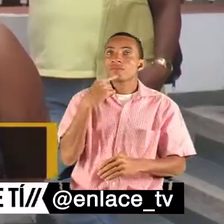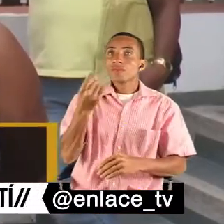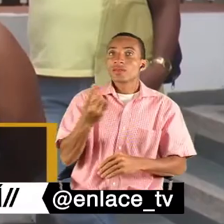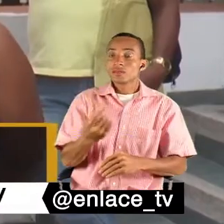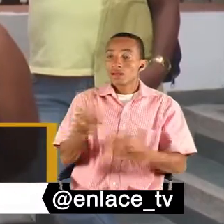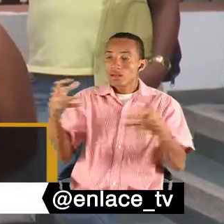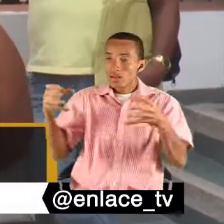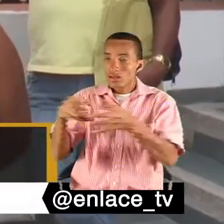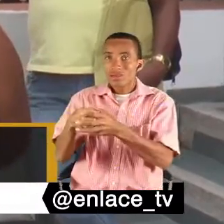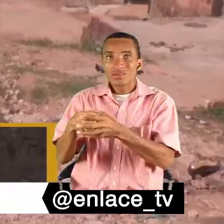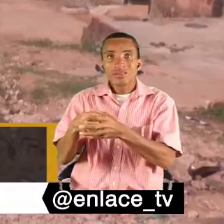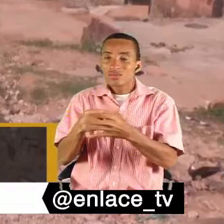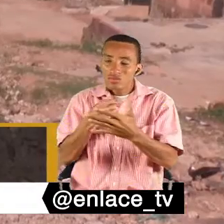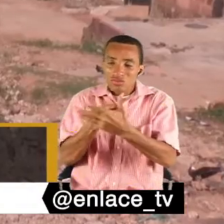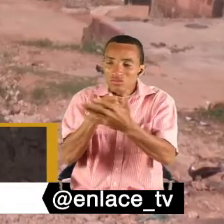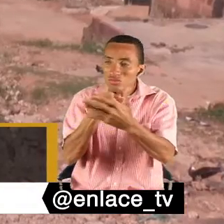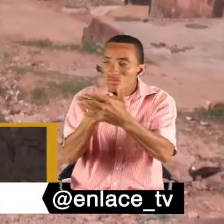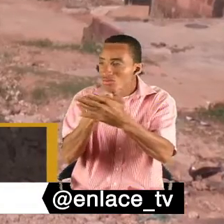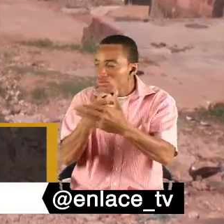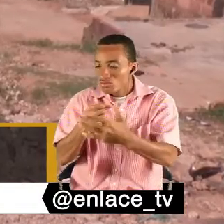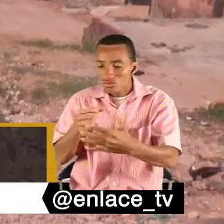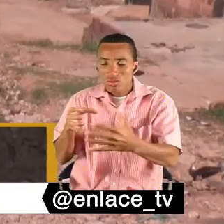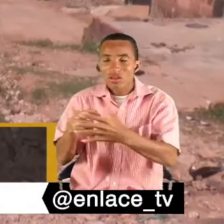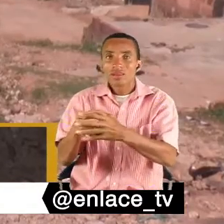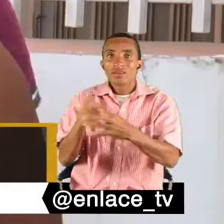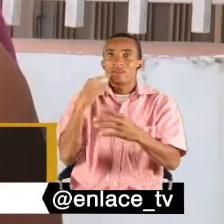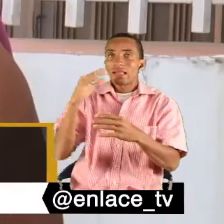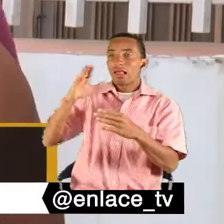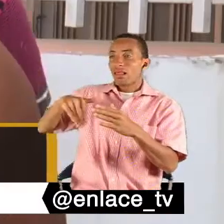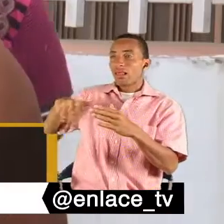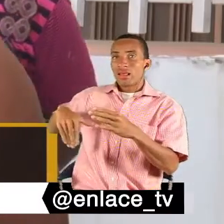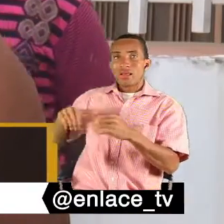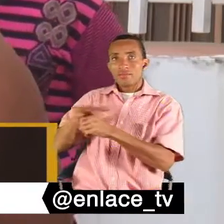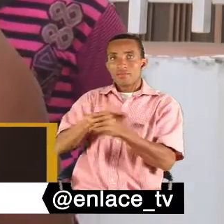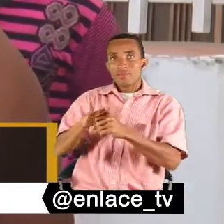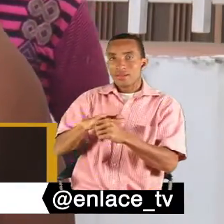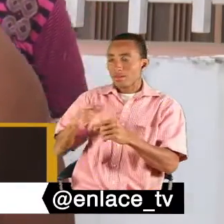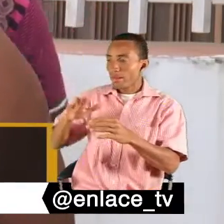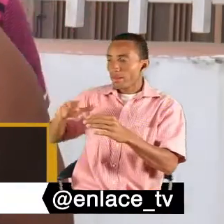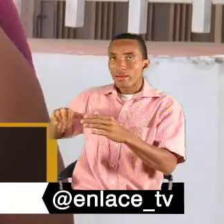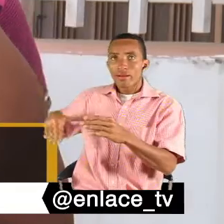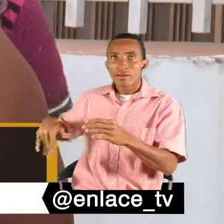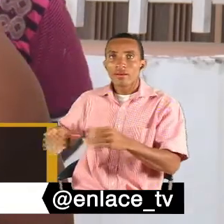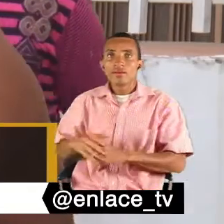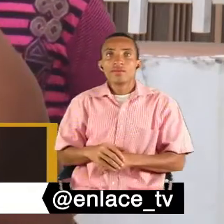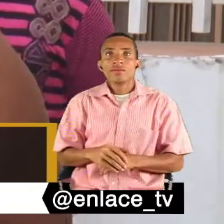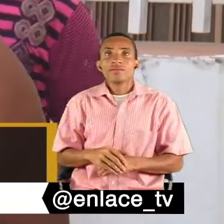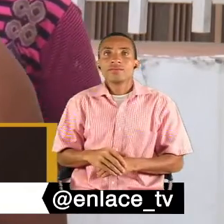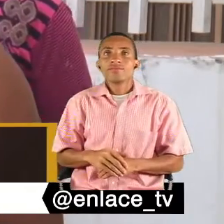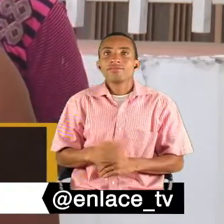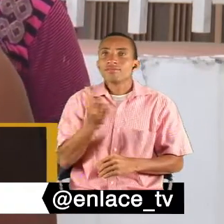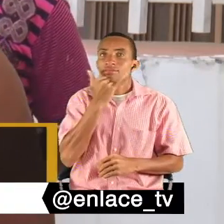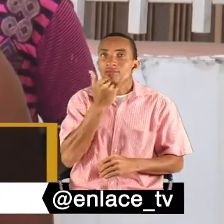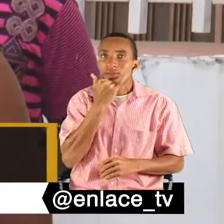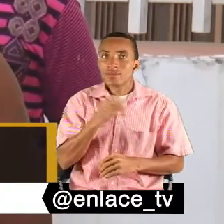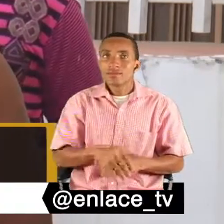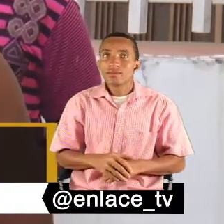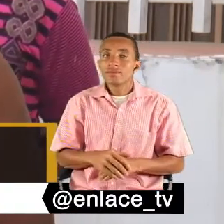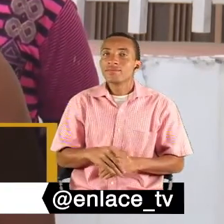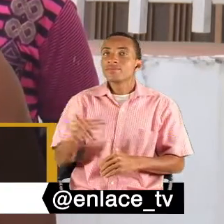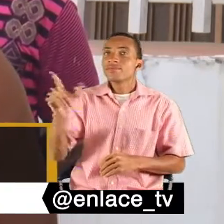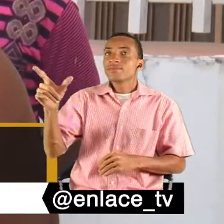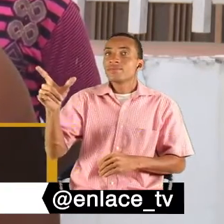junta no ha sido diligente y a ello obedece el atraso del barrio. La junta de acción comunal de mi barrio, ¿qué pasa? Que allá en Ajal se